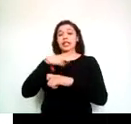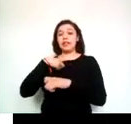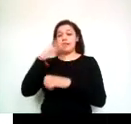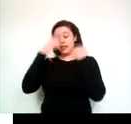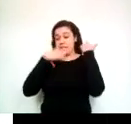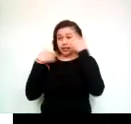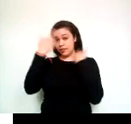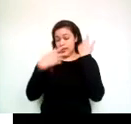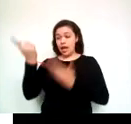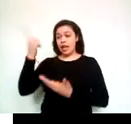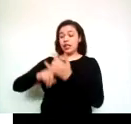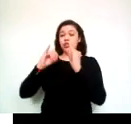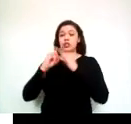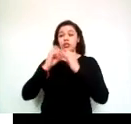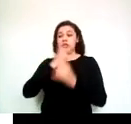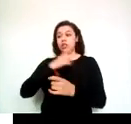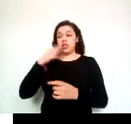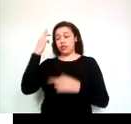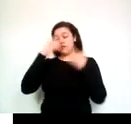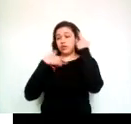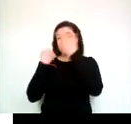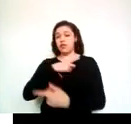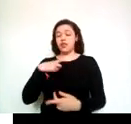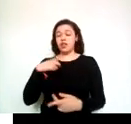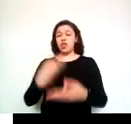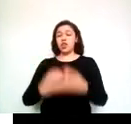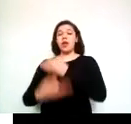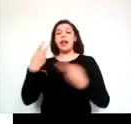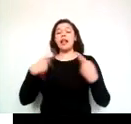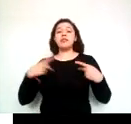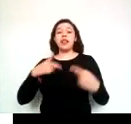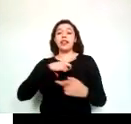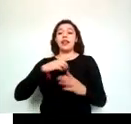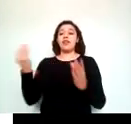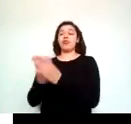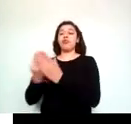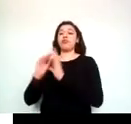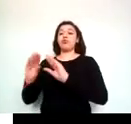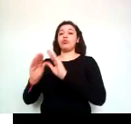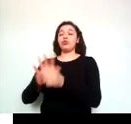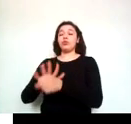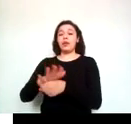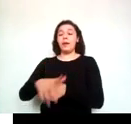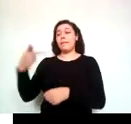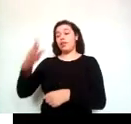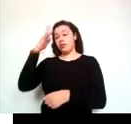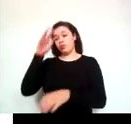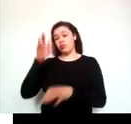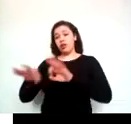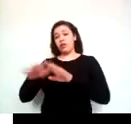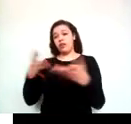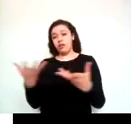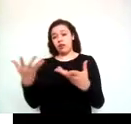de las instituciones. Y todos los colaboradores deben de tener la capacitación suficiente para desarrollar sus funciones. Y por último,